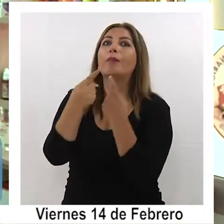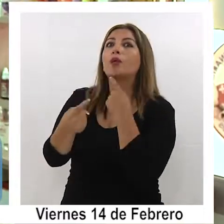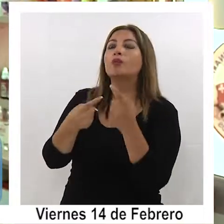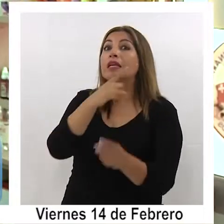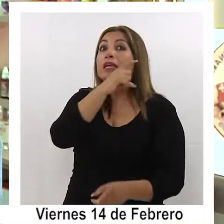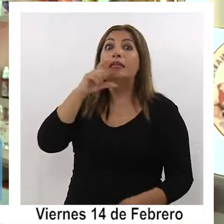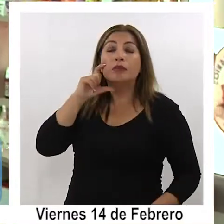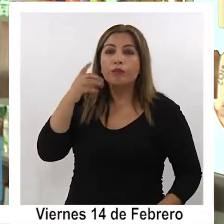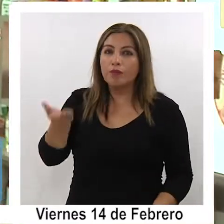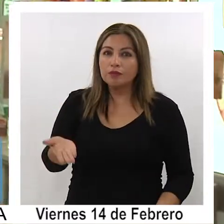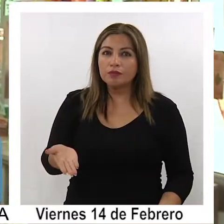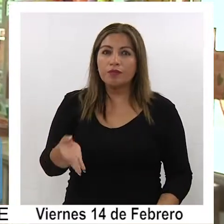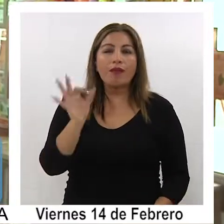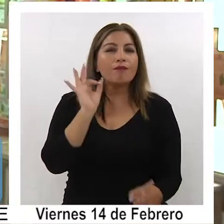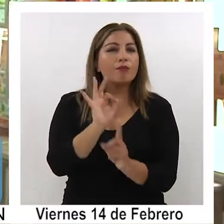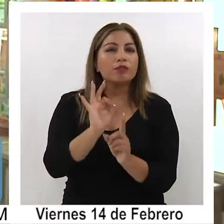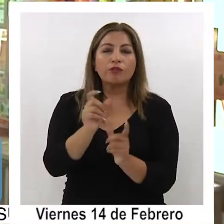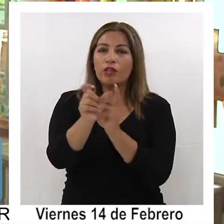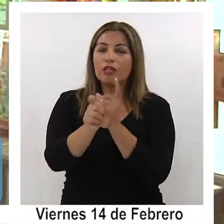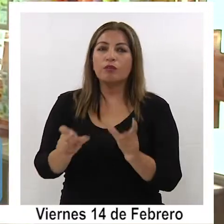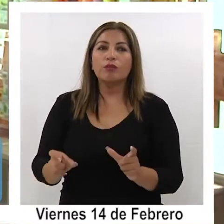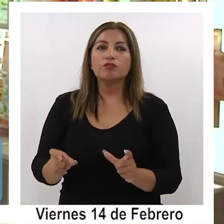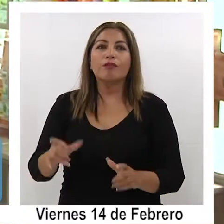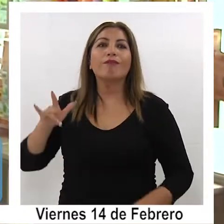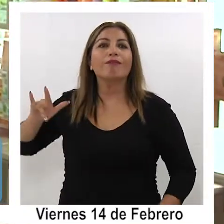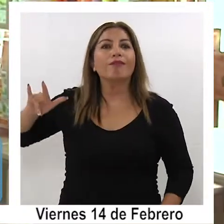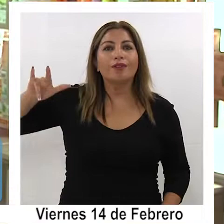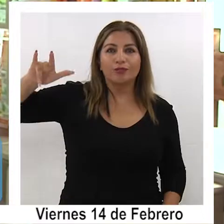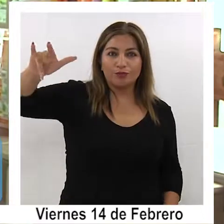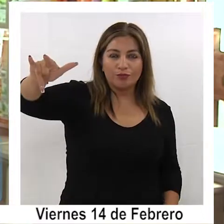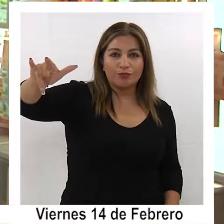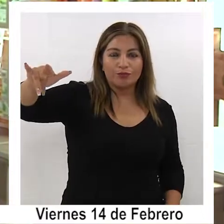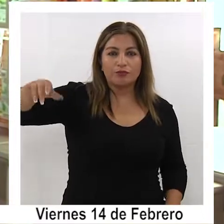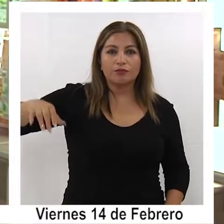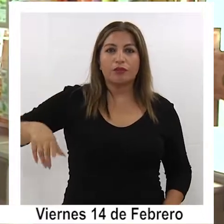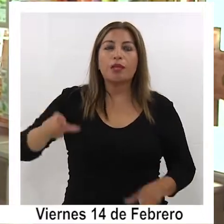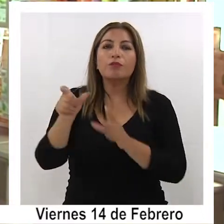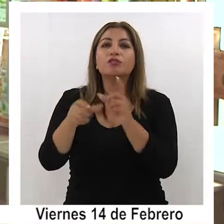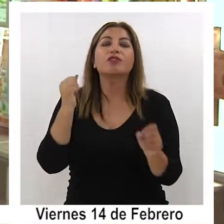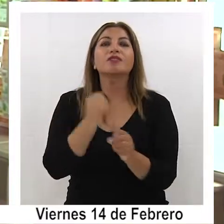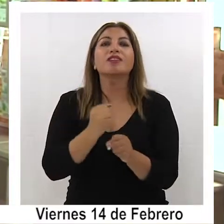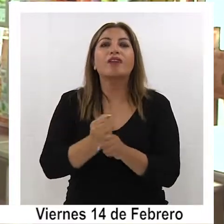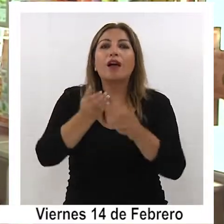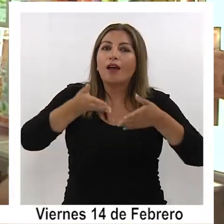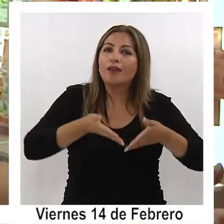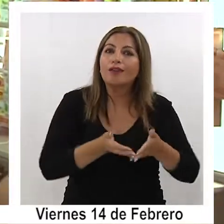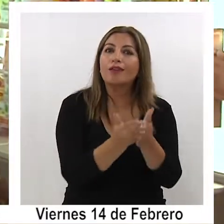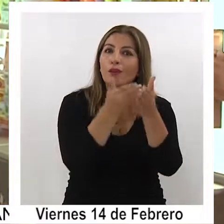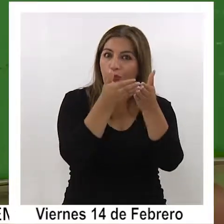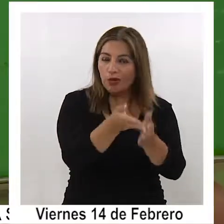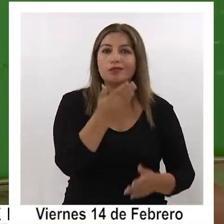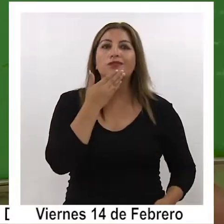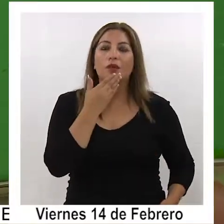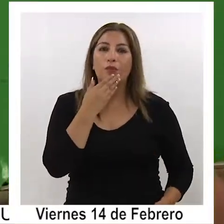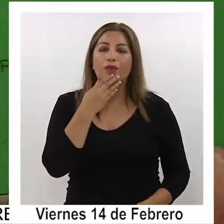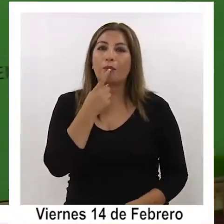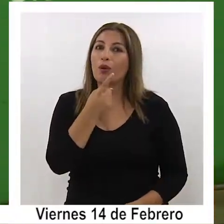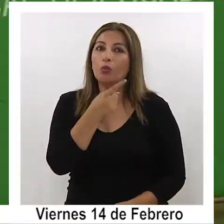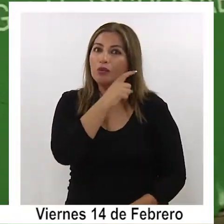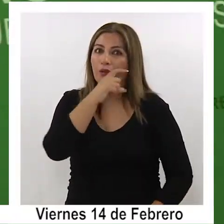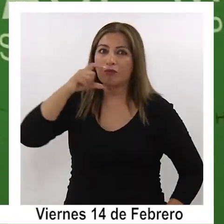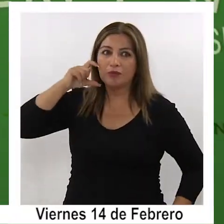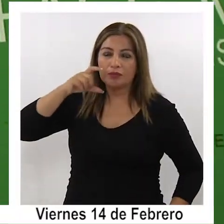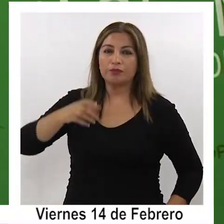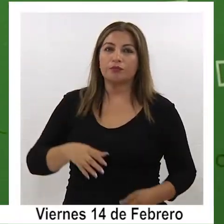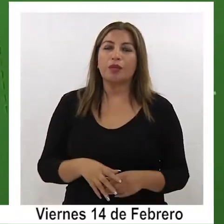por las mascarillas, especialmente la gente que va a los aeropuertos, la gente que trabaja en el puerto incluso acá,